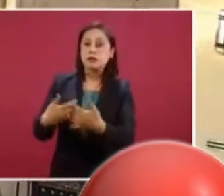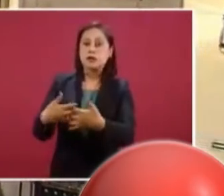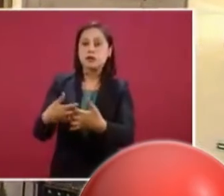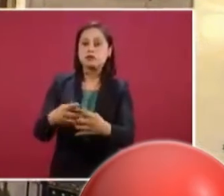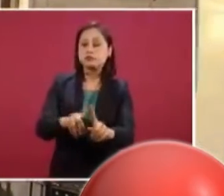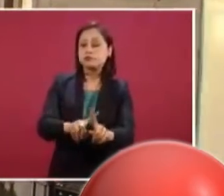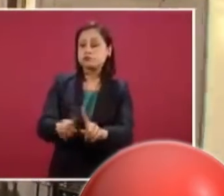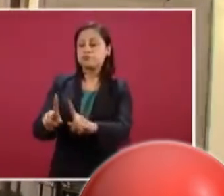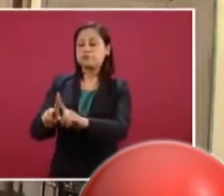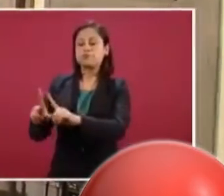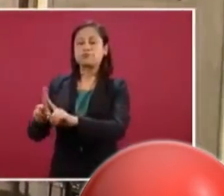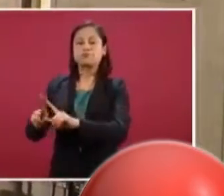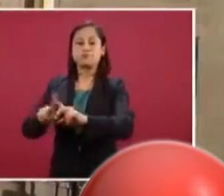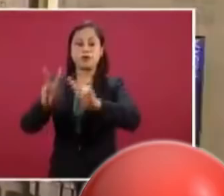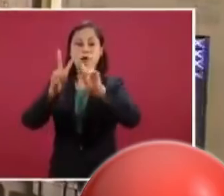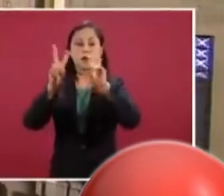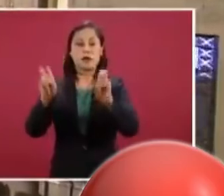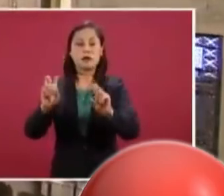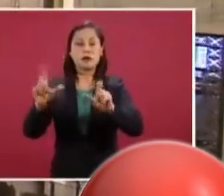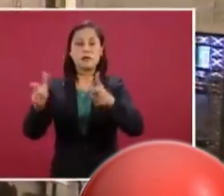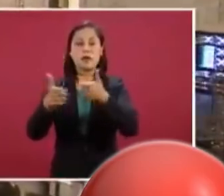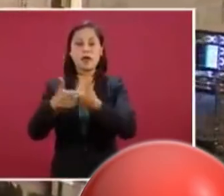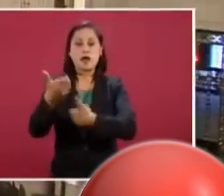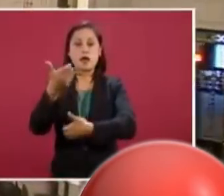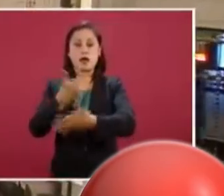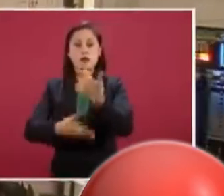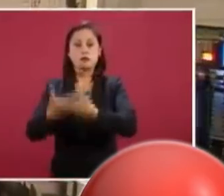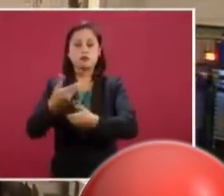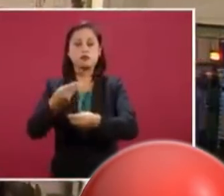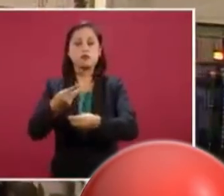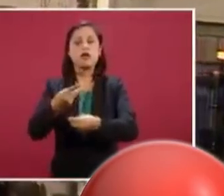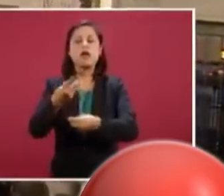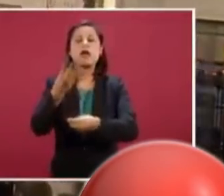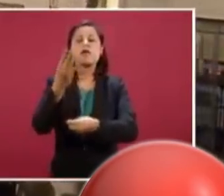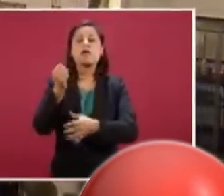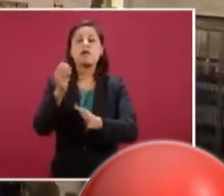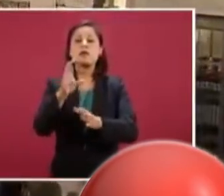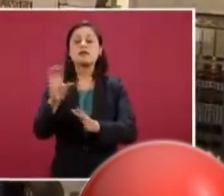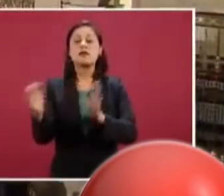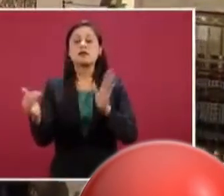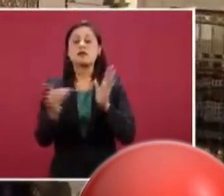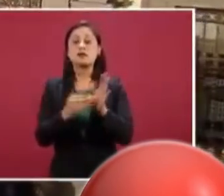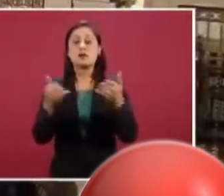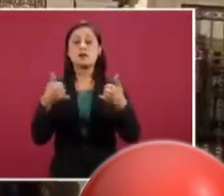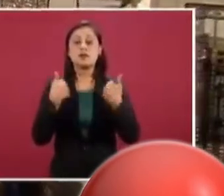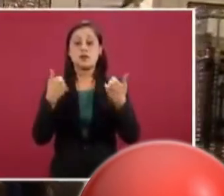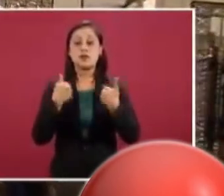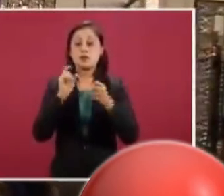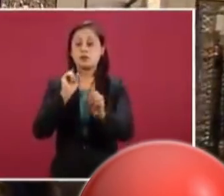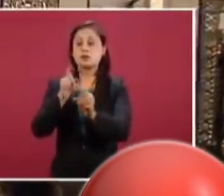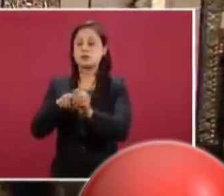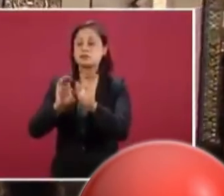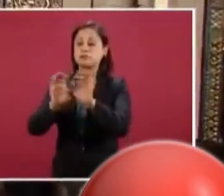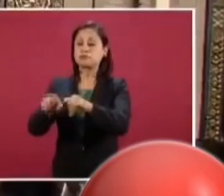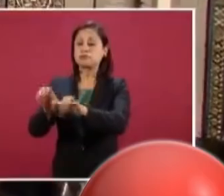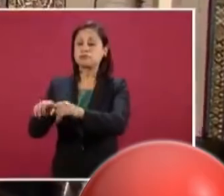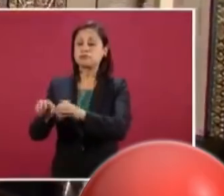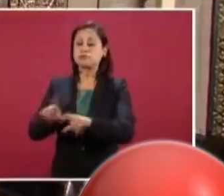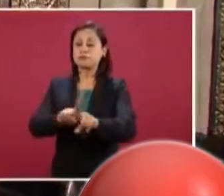el comercio. 900,000 jóvenes están el día de hoy